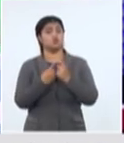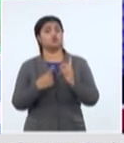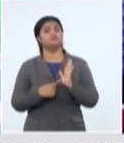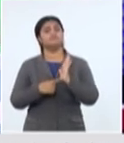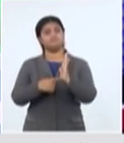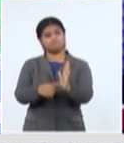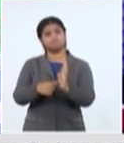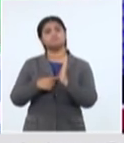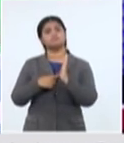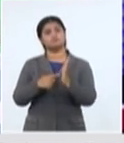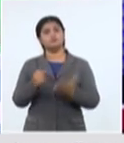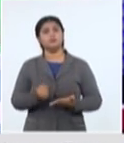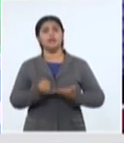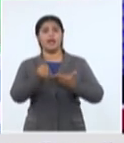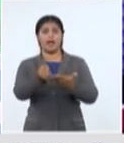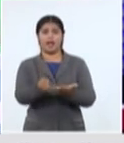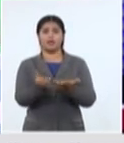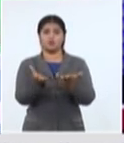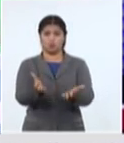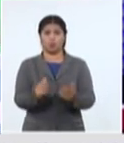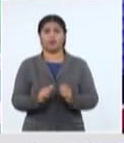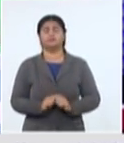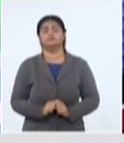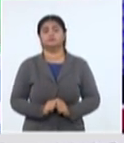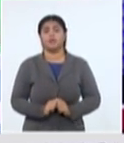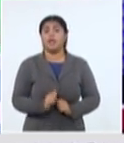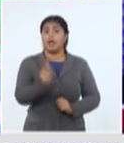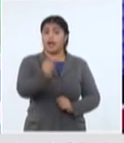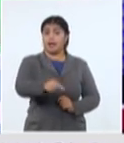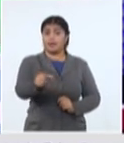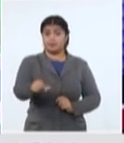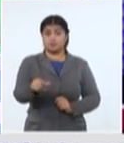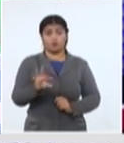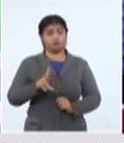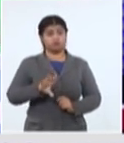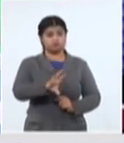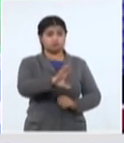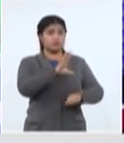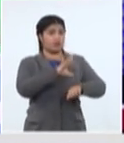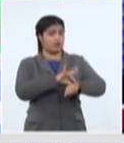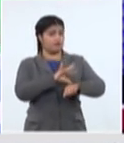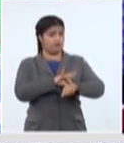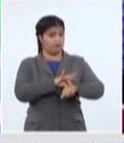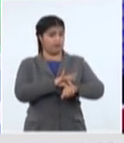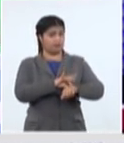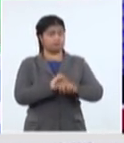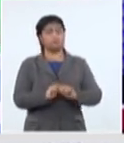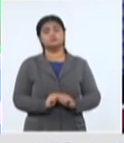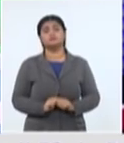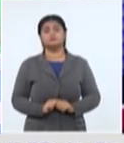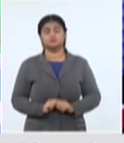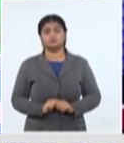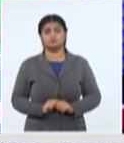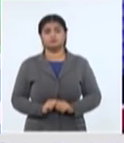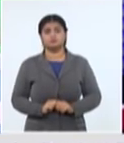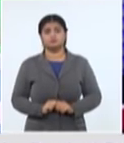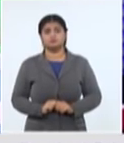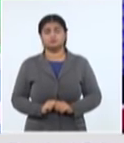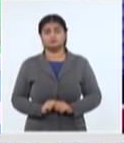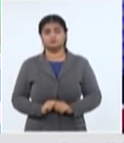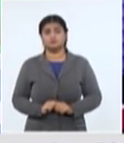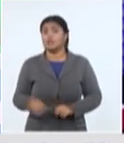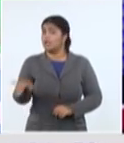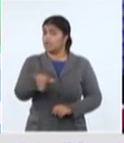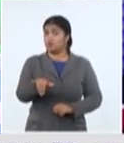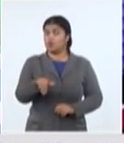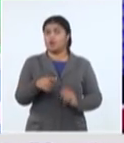apoyo, no solo incluso a los pacientes, que yo sé que estamos un poco limitados en tiempo y no me quiero extender, pero esto no ha impactado solo a los